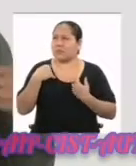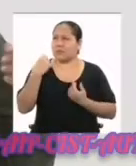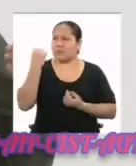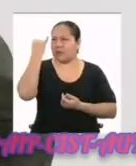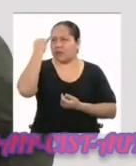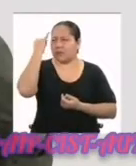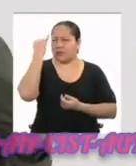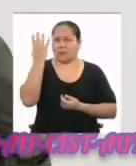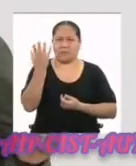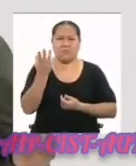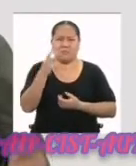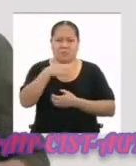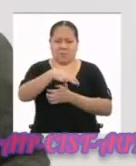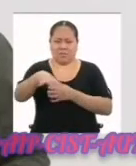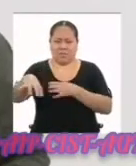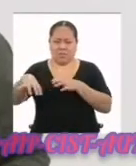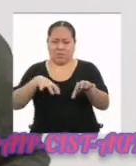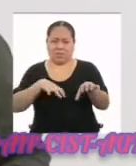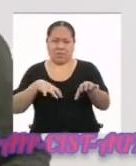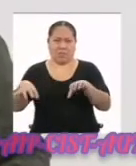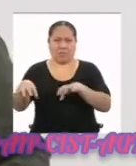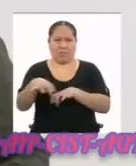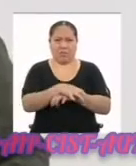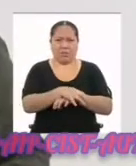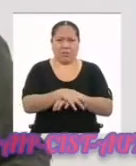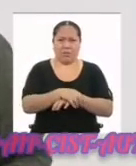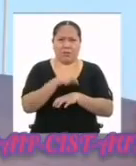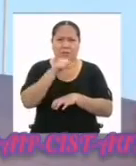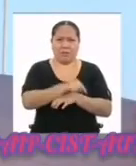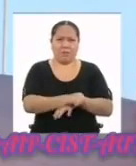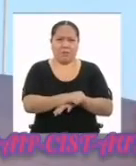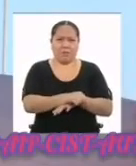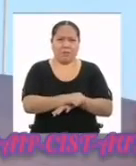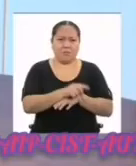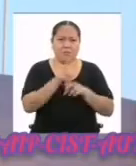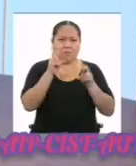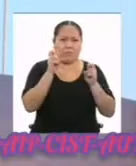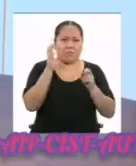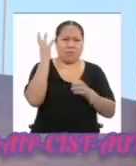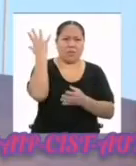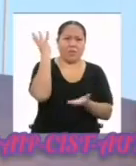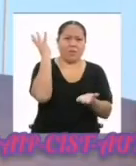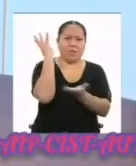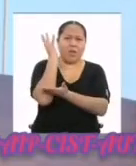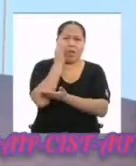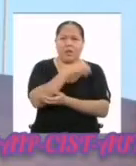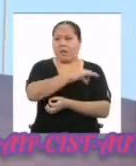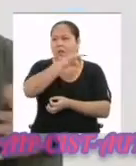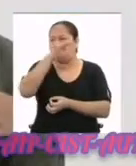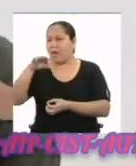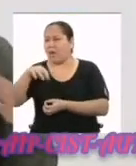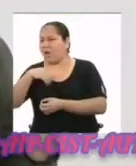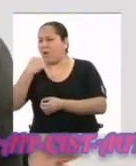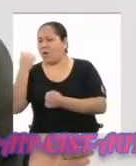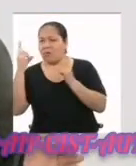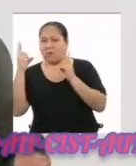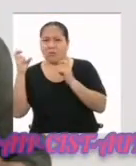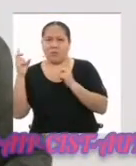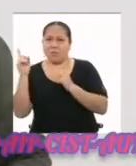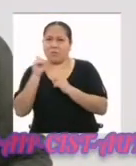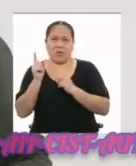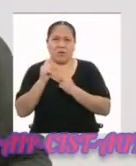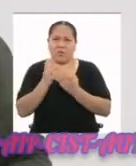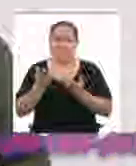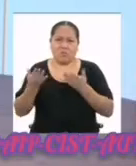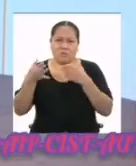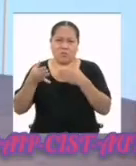No, no tiene sentido, porque se pasa del tema tratado, tala de árboles, a otro tema que no es